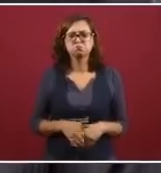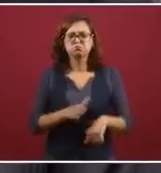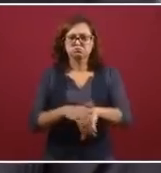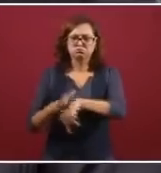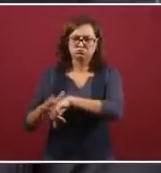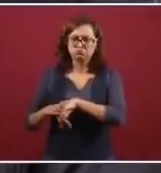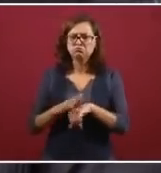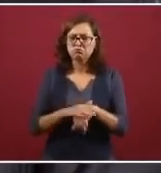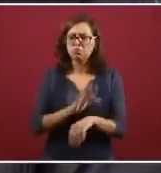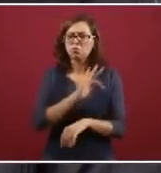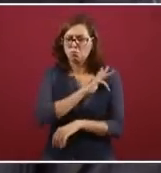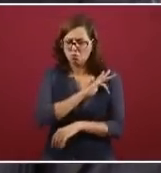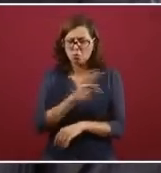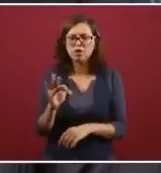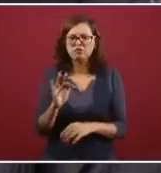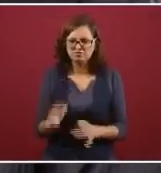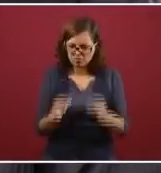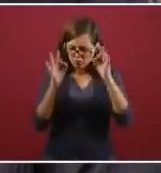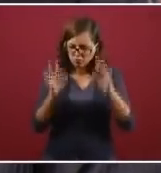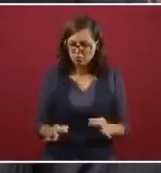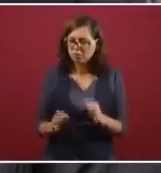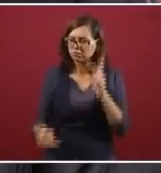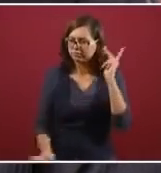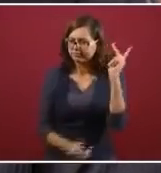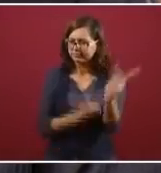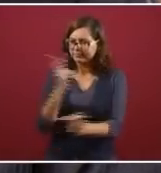convocaría a esa consulta,